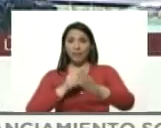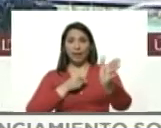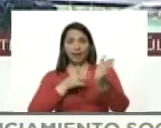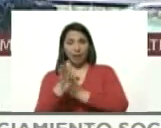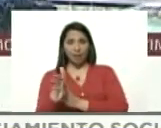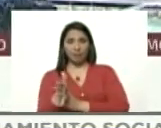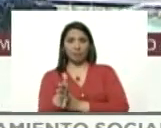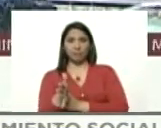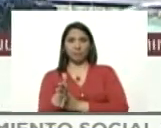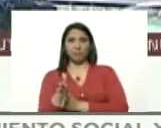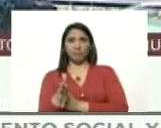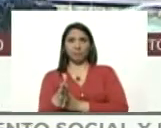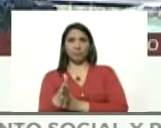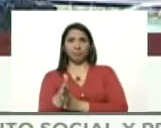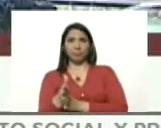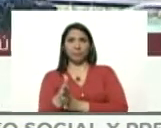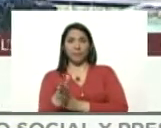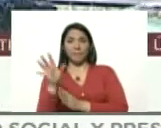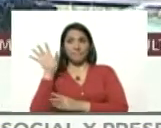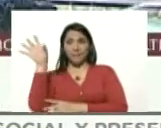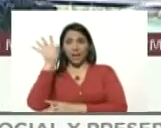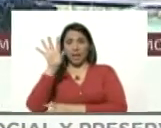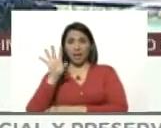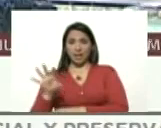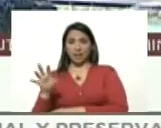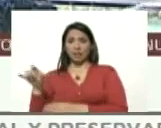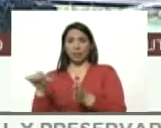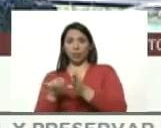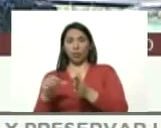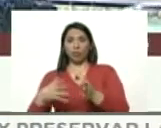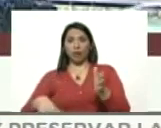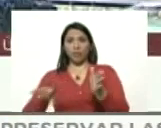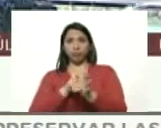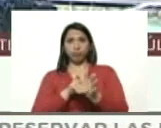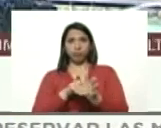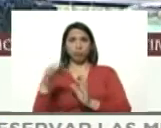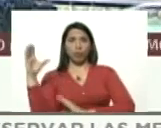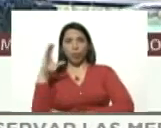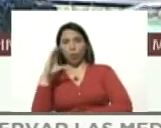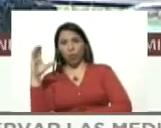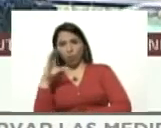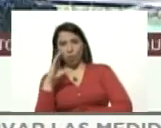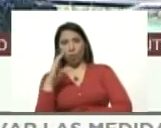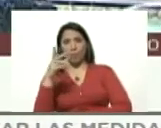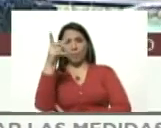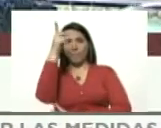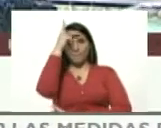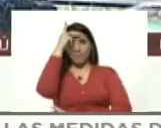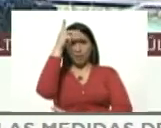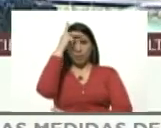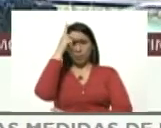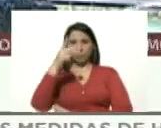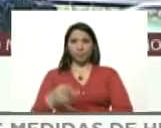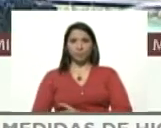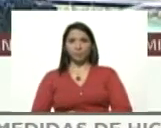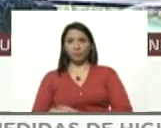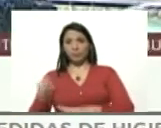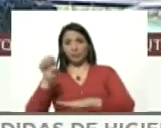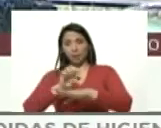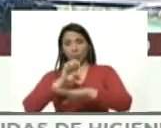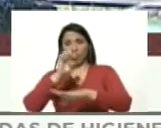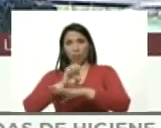gratuita. En estos países donde están regresando, en Colombia, en Perú, en